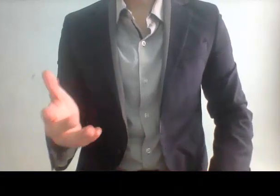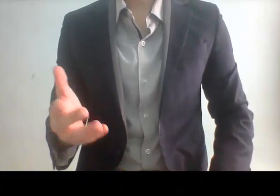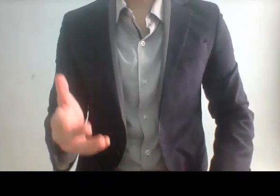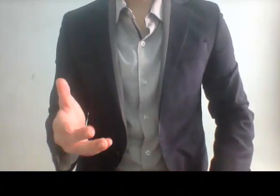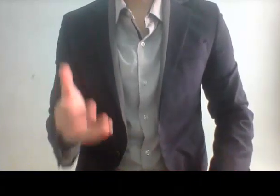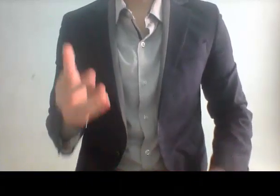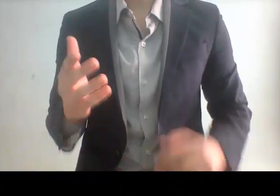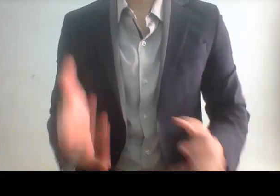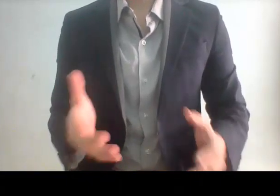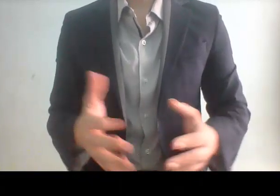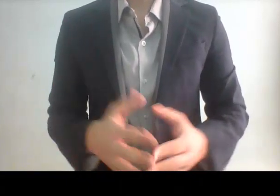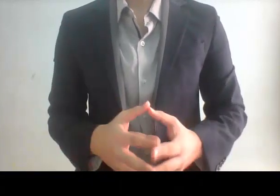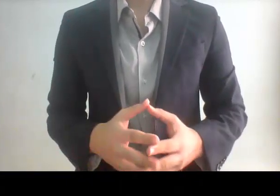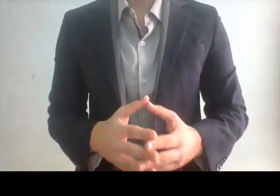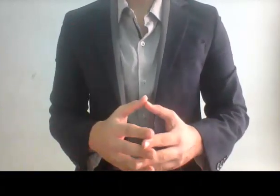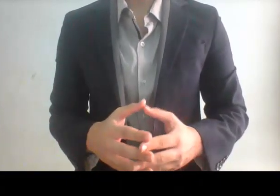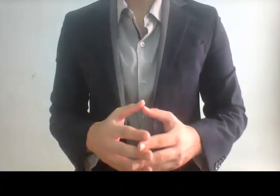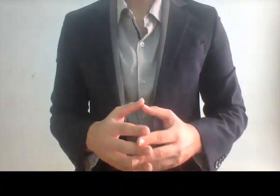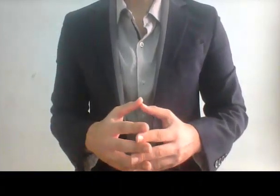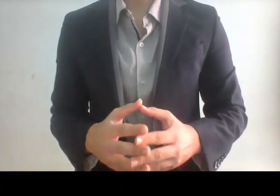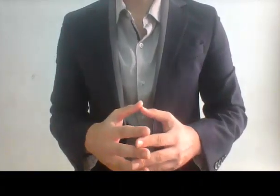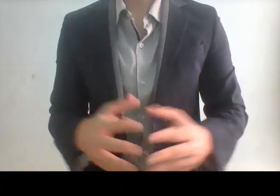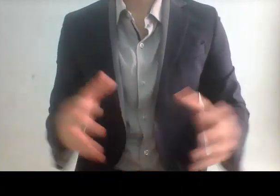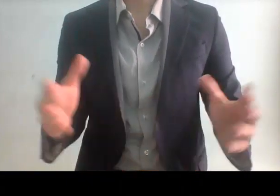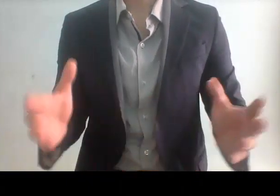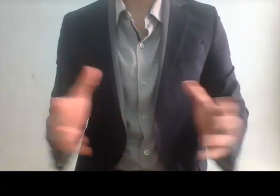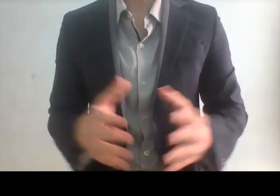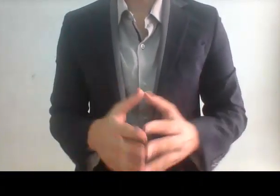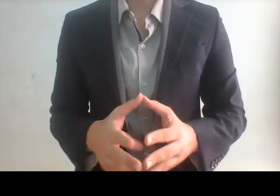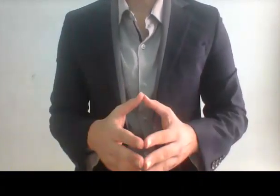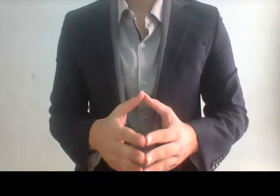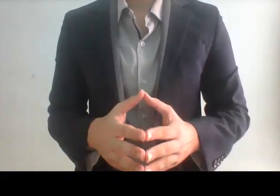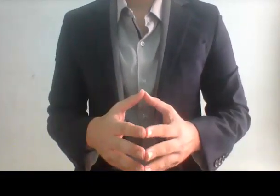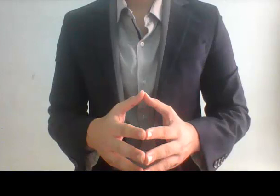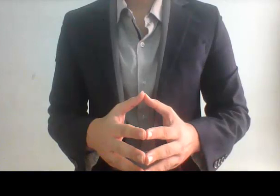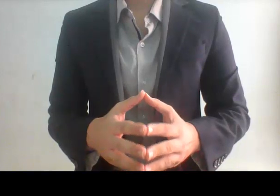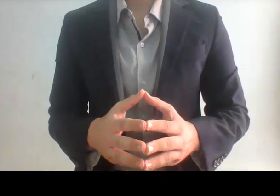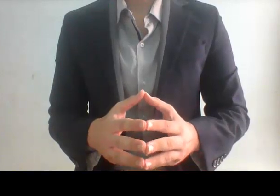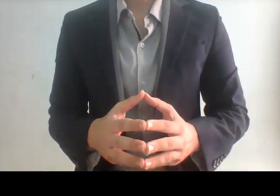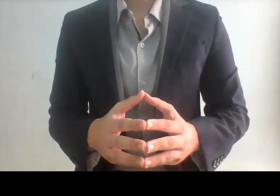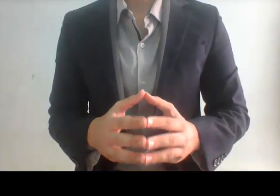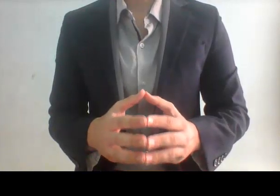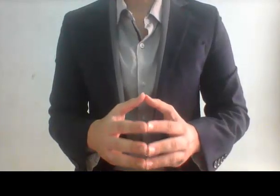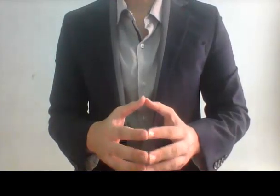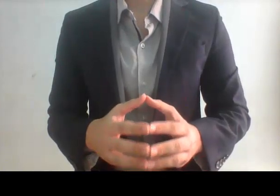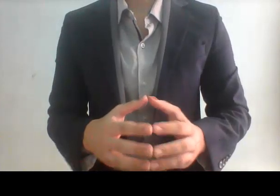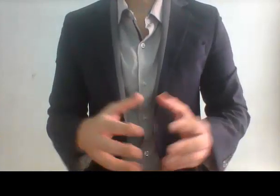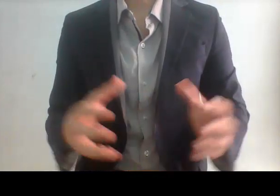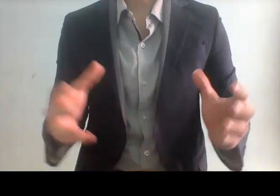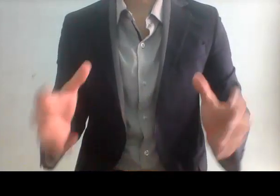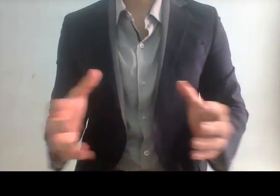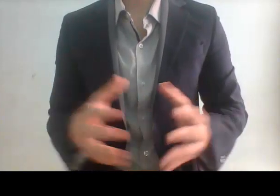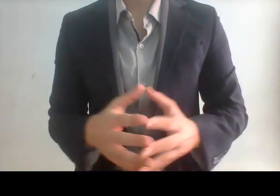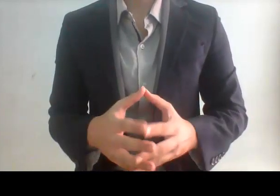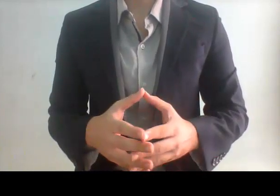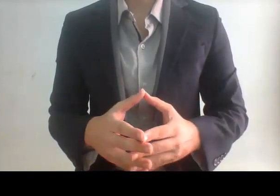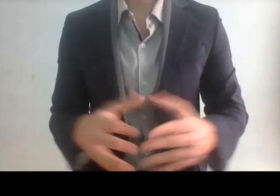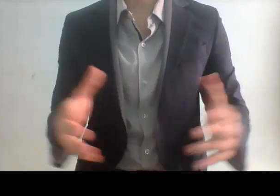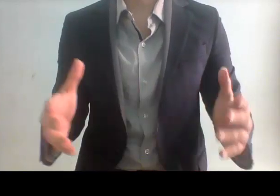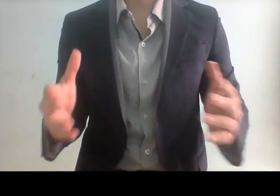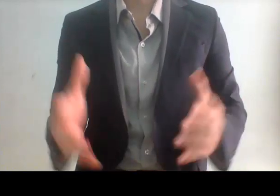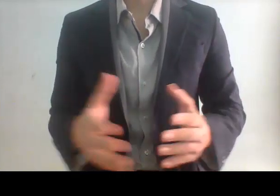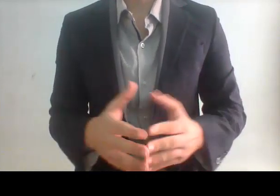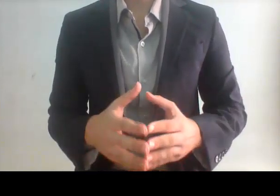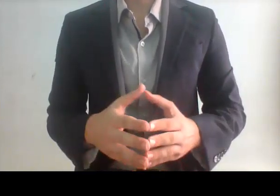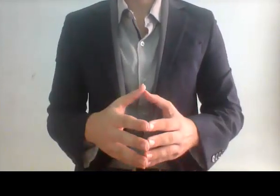La unidad de inteligencia financiera es una jugada magistral en esta ocasión donde básicamente termina congelando las cuentas a 42 empresas que hacían